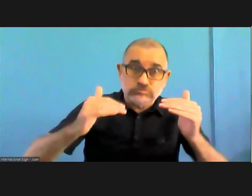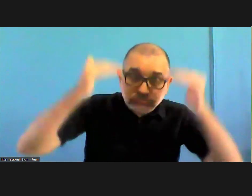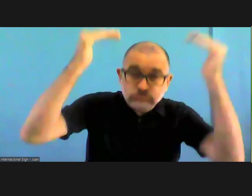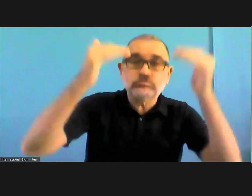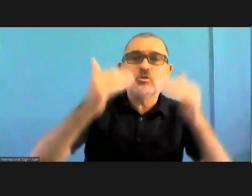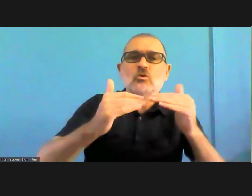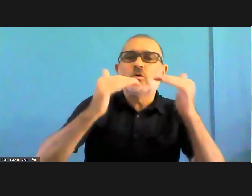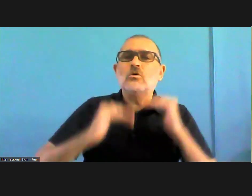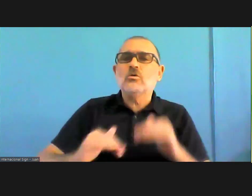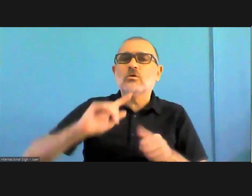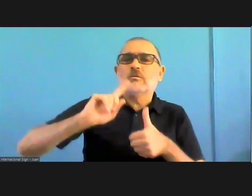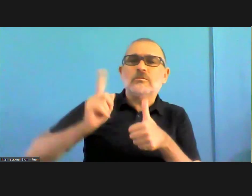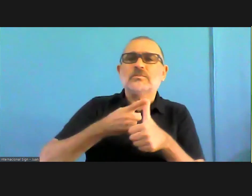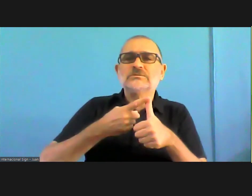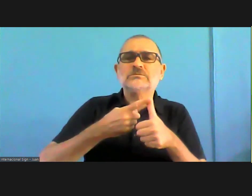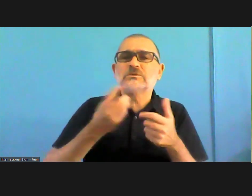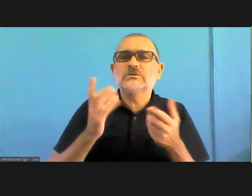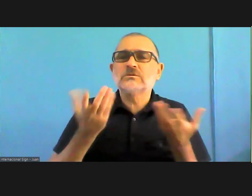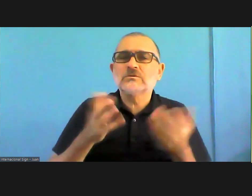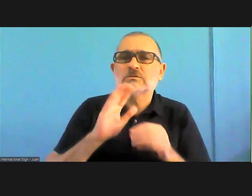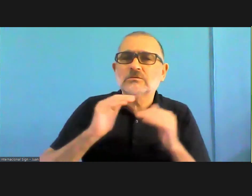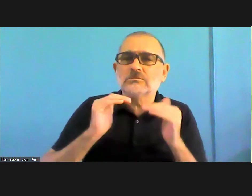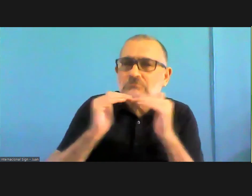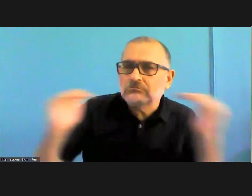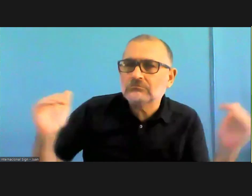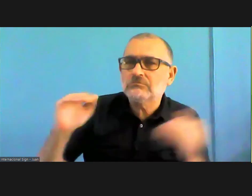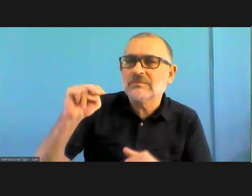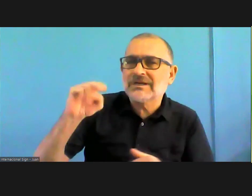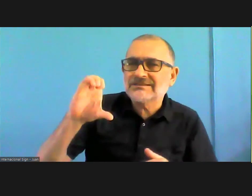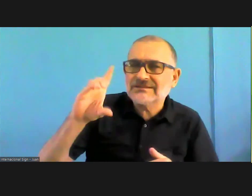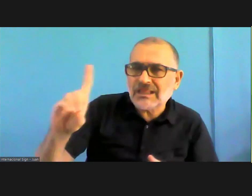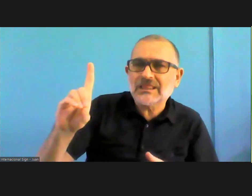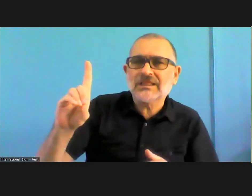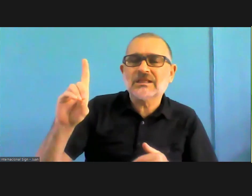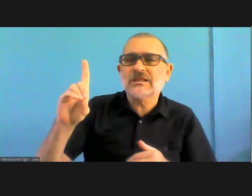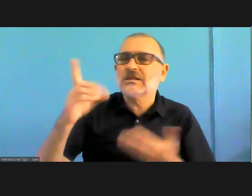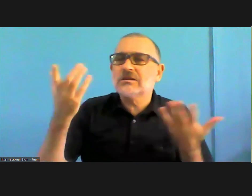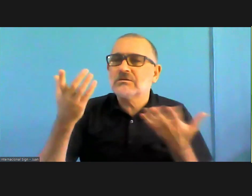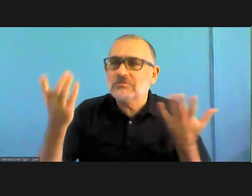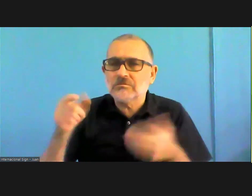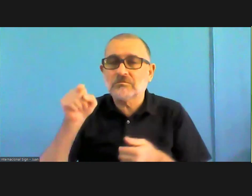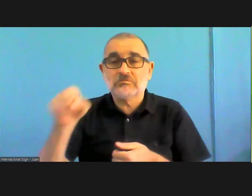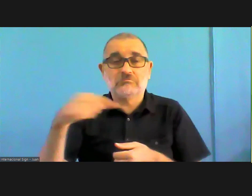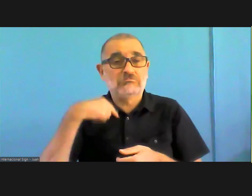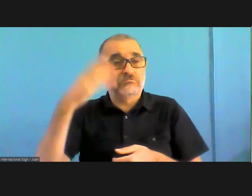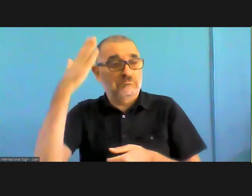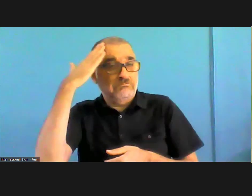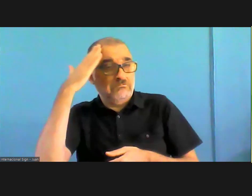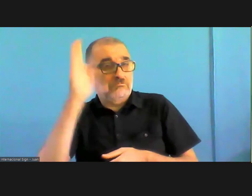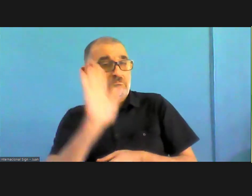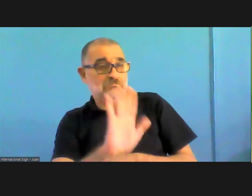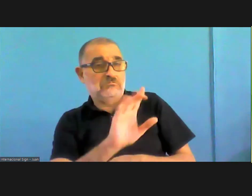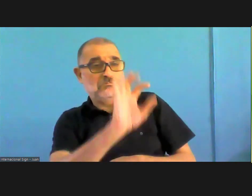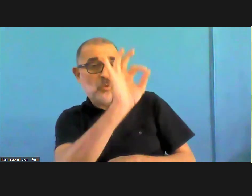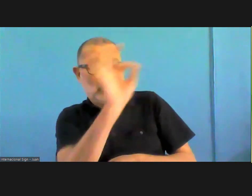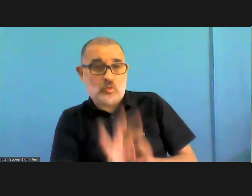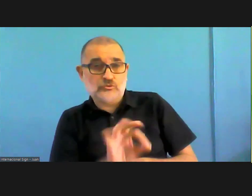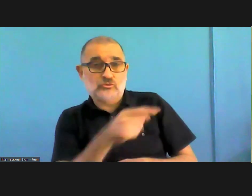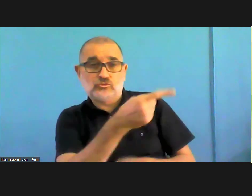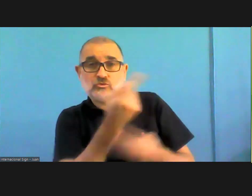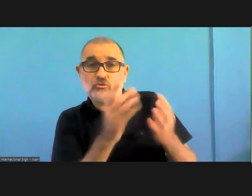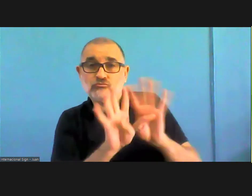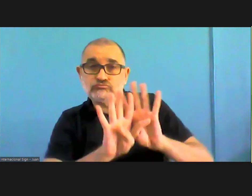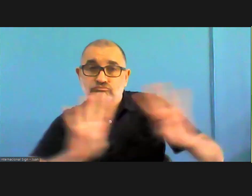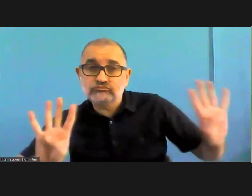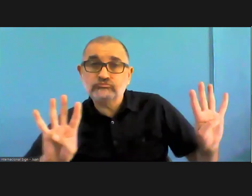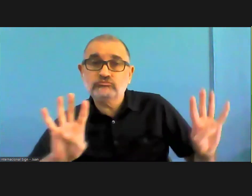la atención para las NTs? Es esa una pregunta que hago para todos los miembros del panel, porque cada uno tiene su propia